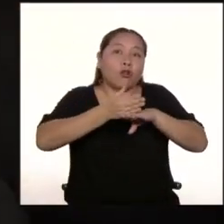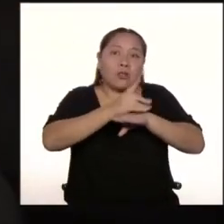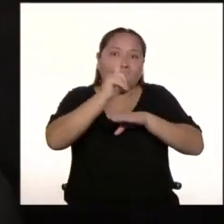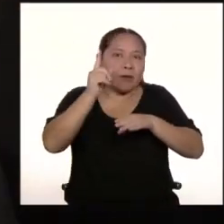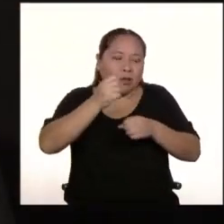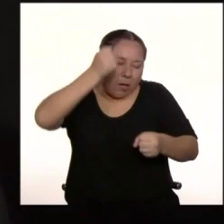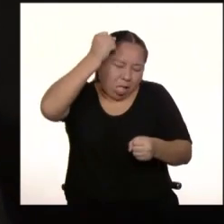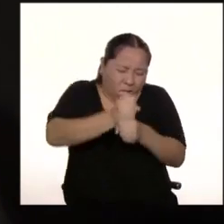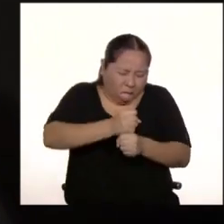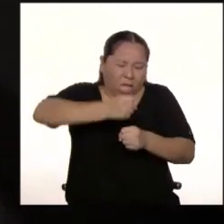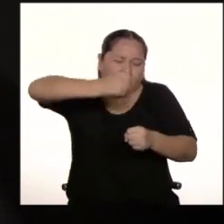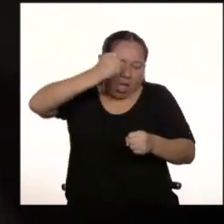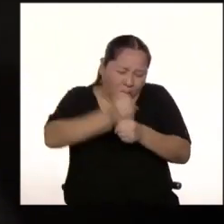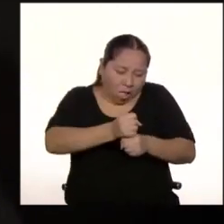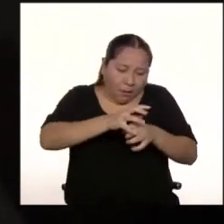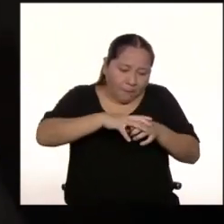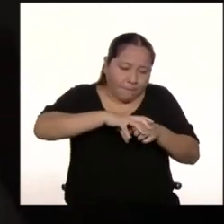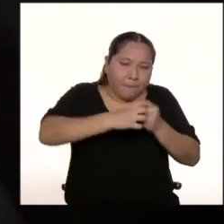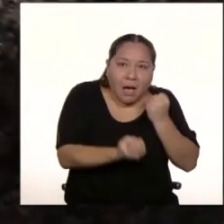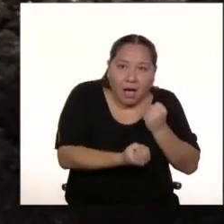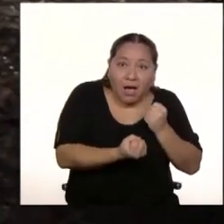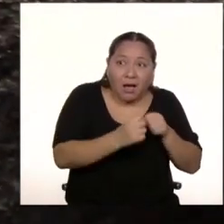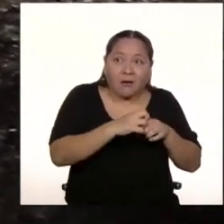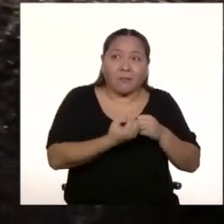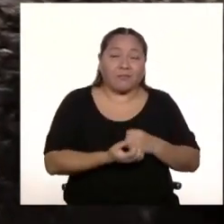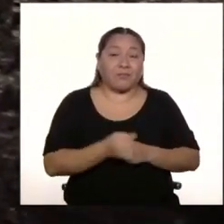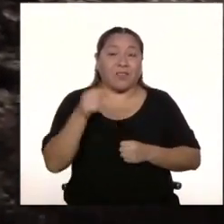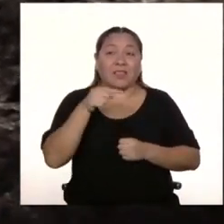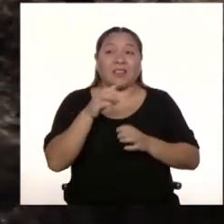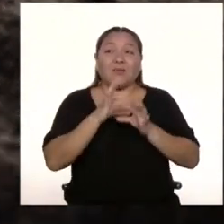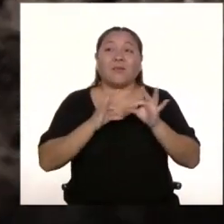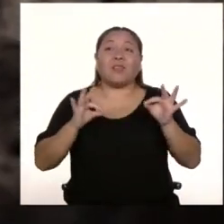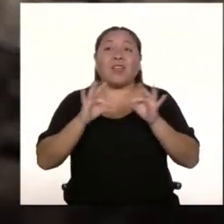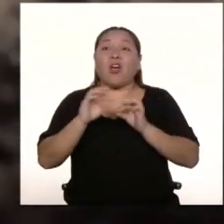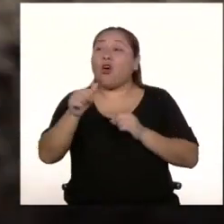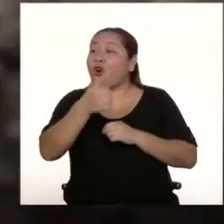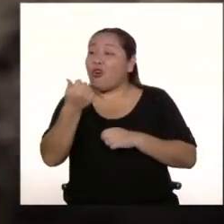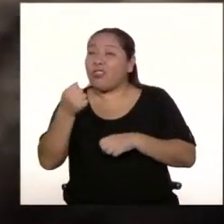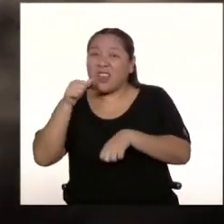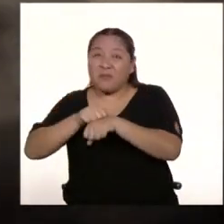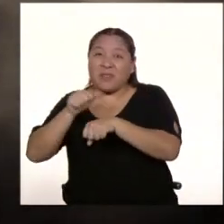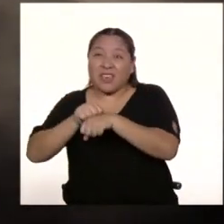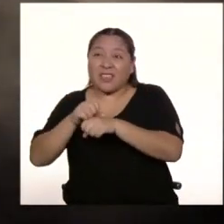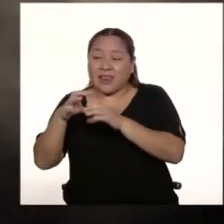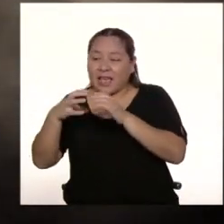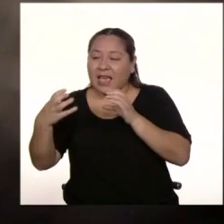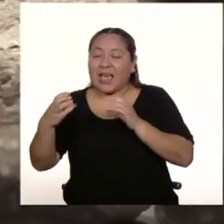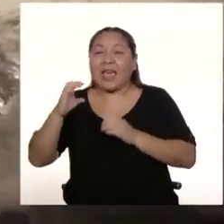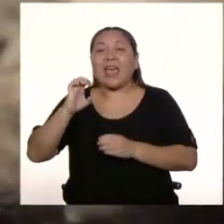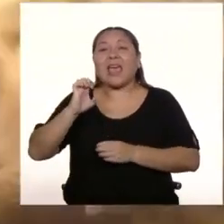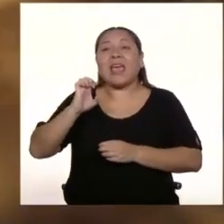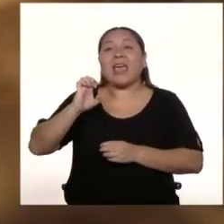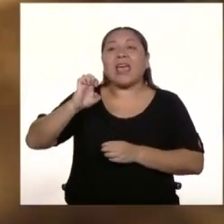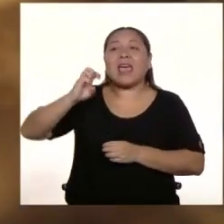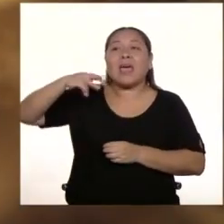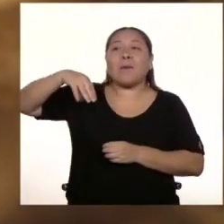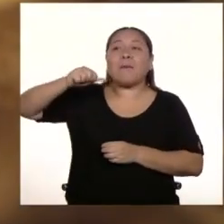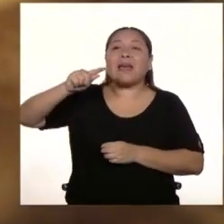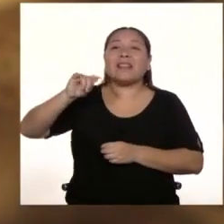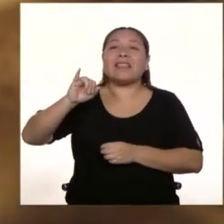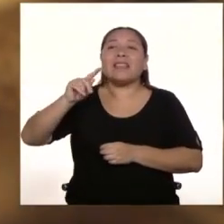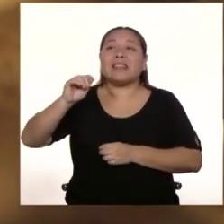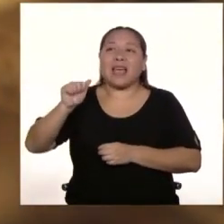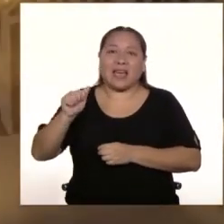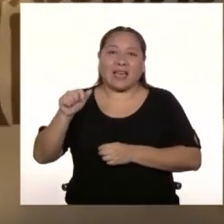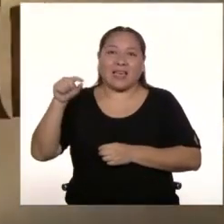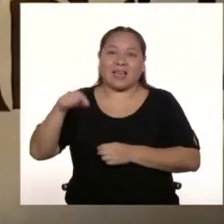La principal herramienta de los incas para cortar y moldear la piedra era otra piedra, la hematita, llamada